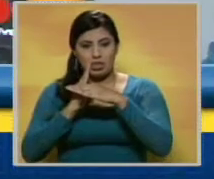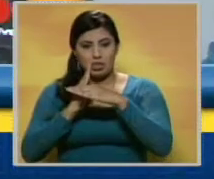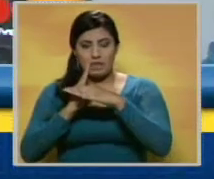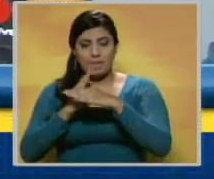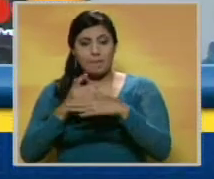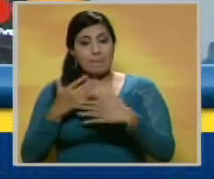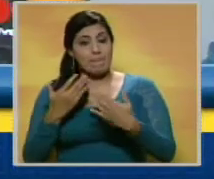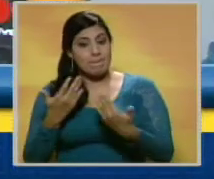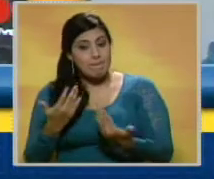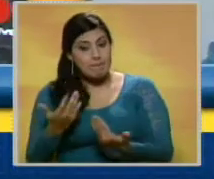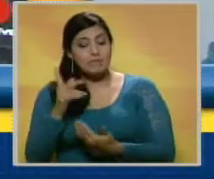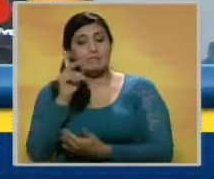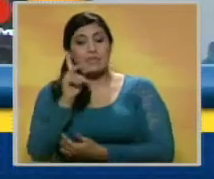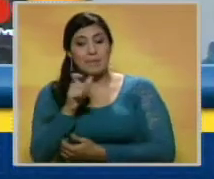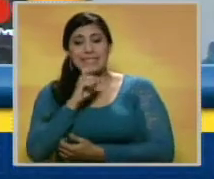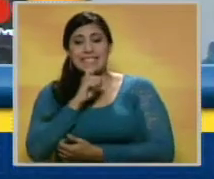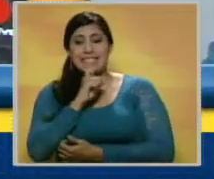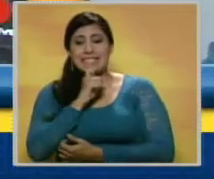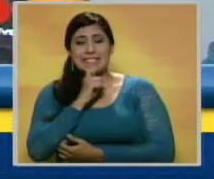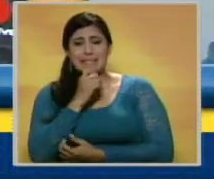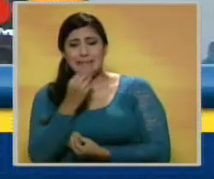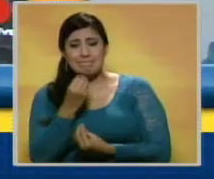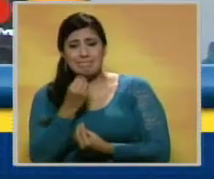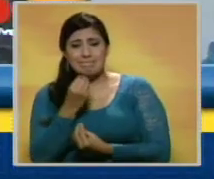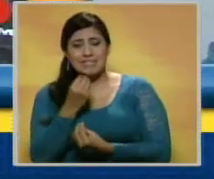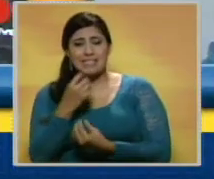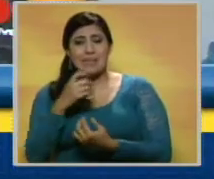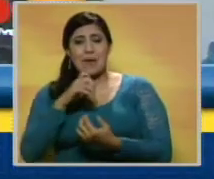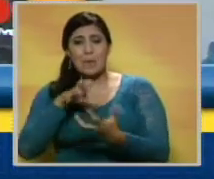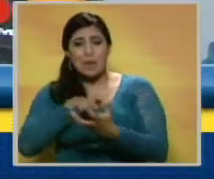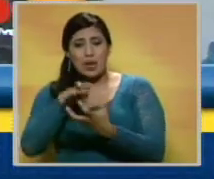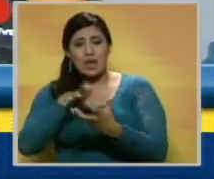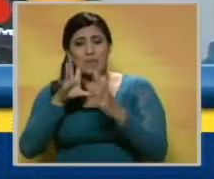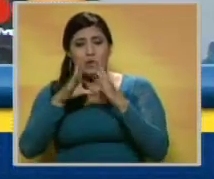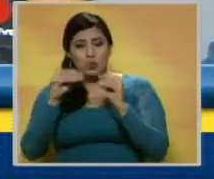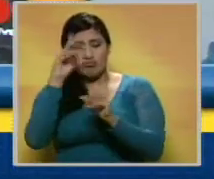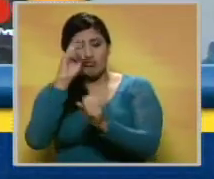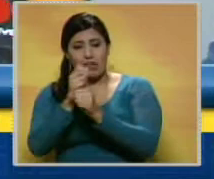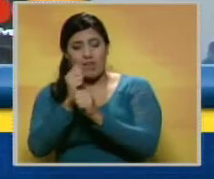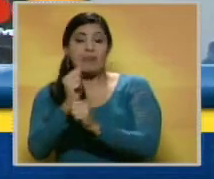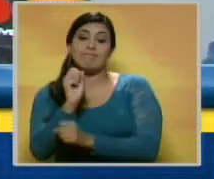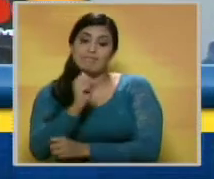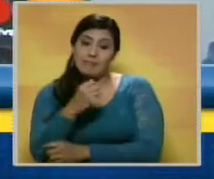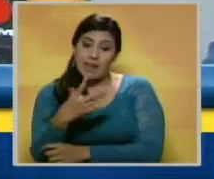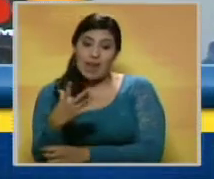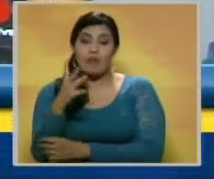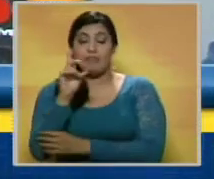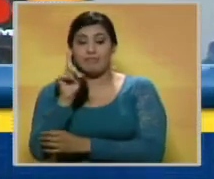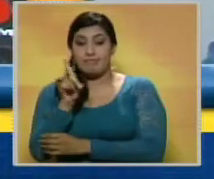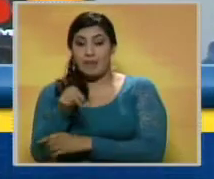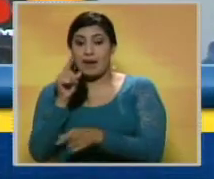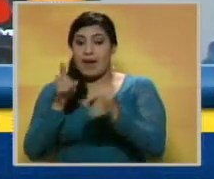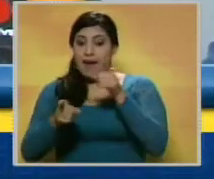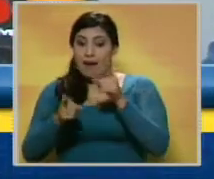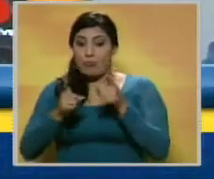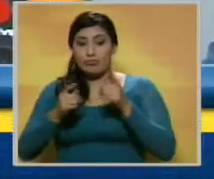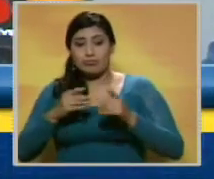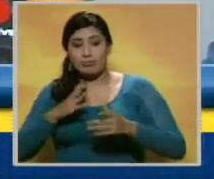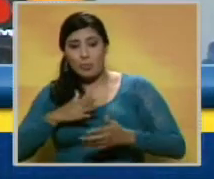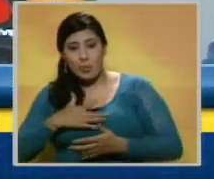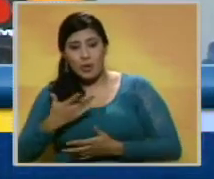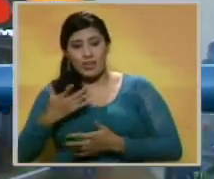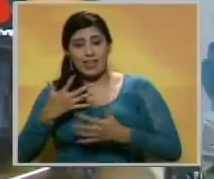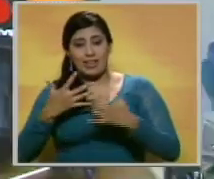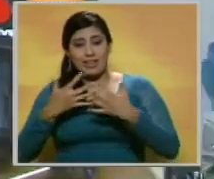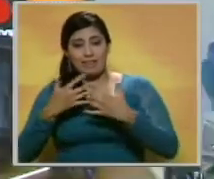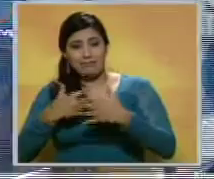actividades y se pone en riesgo la estabilidad laboral de todos sus trabajadores y, por supuesto, los que de alguna manera dependemos también de la